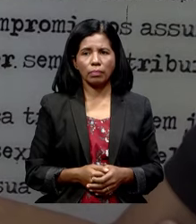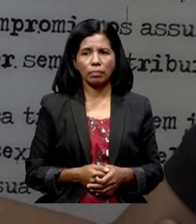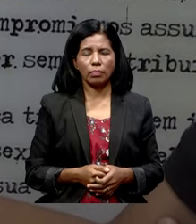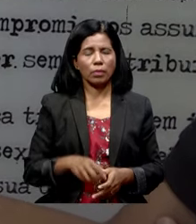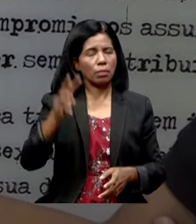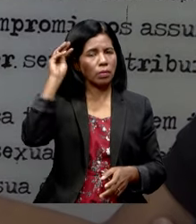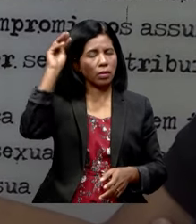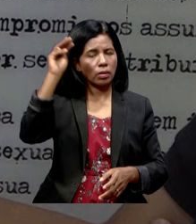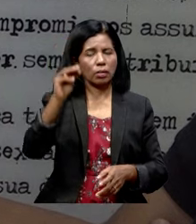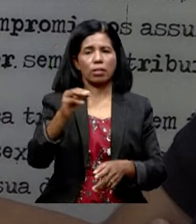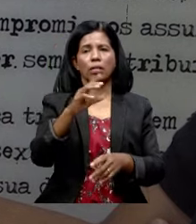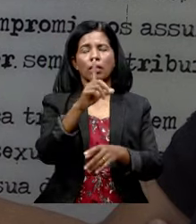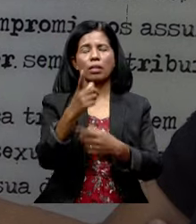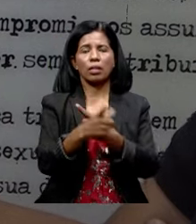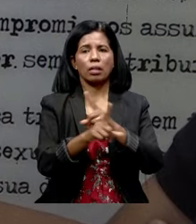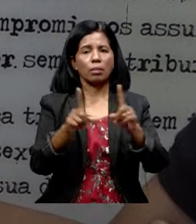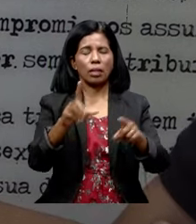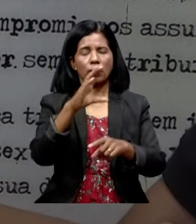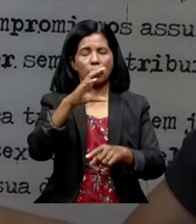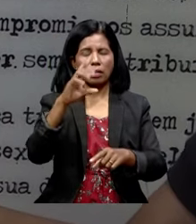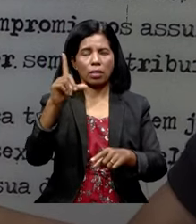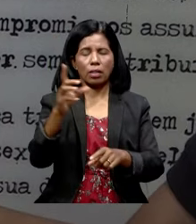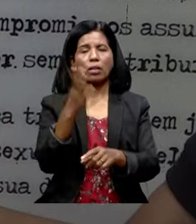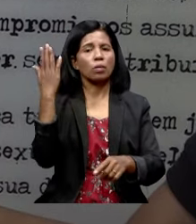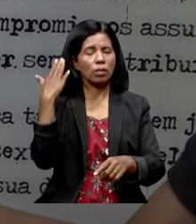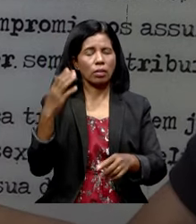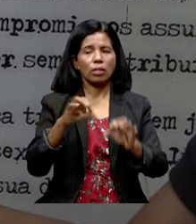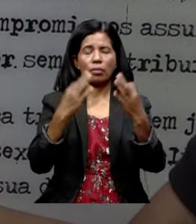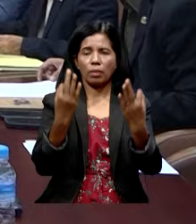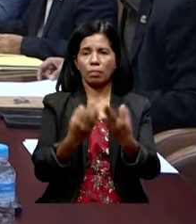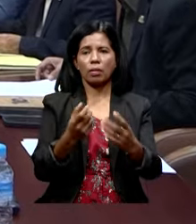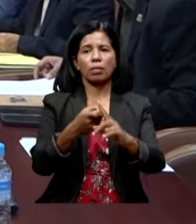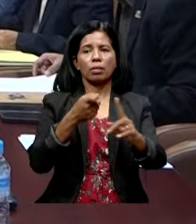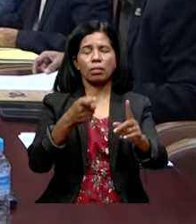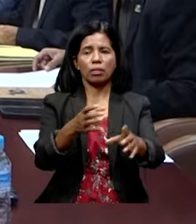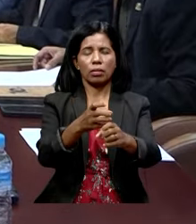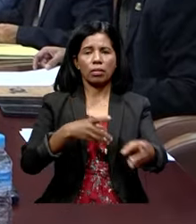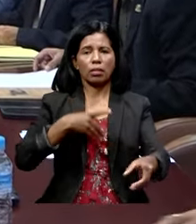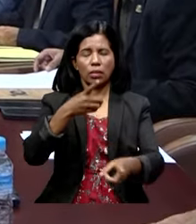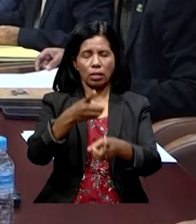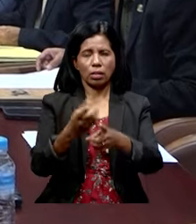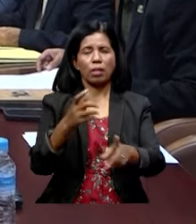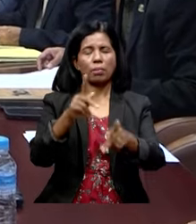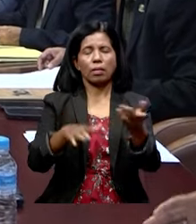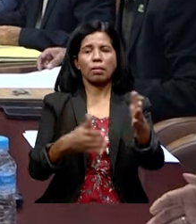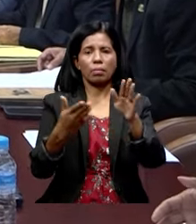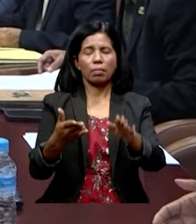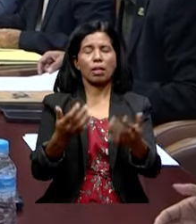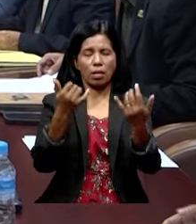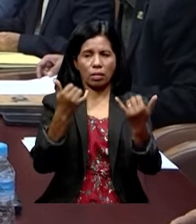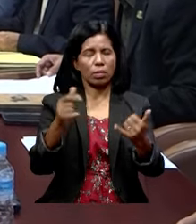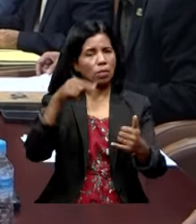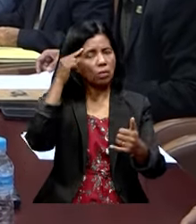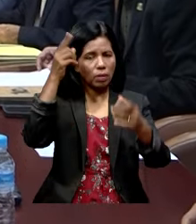Ministro de Asuntos Combatentes y Libertación Nacional Hateten, más que antes ne y a familia Balum Simona Direito Martir Sira Nebeluta, me verá un ne,